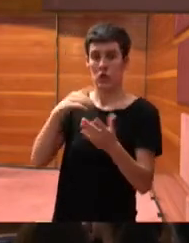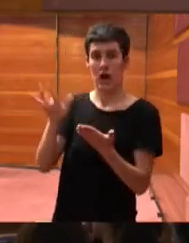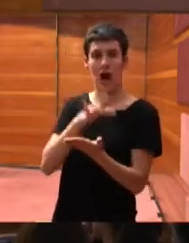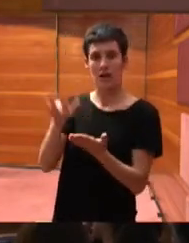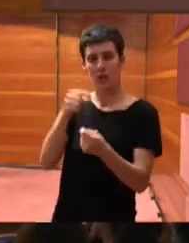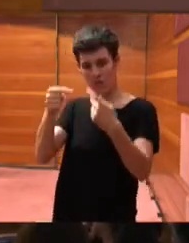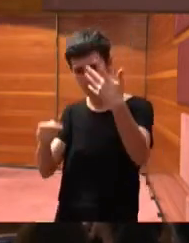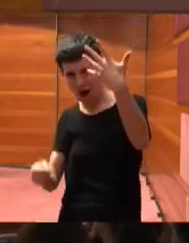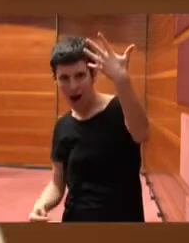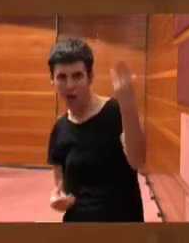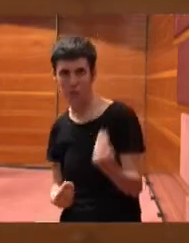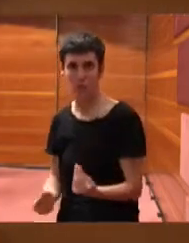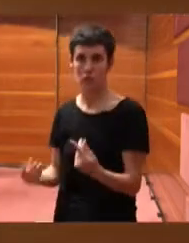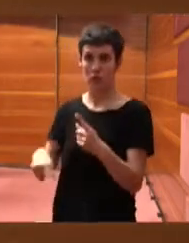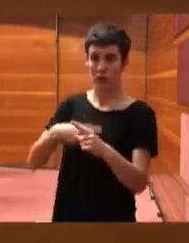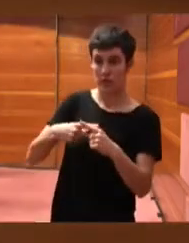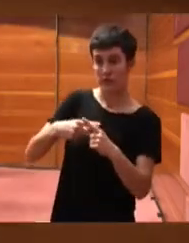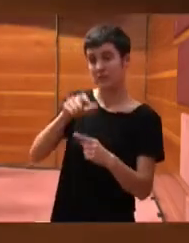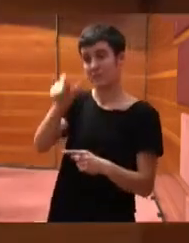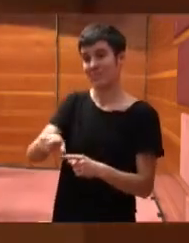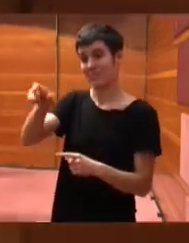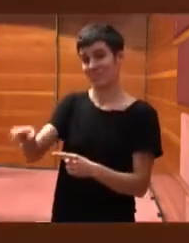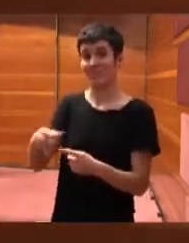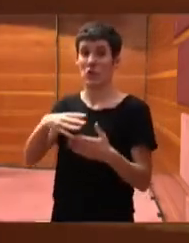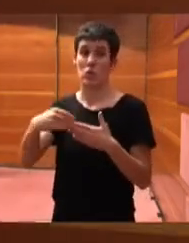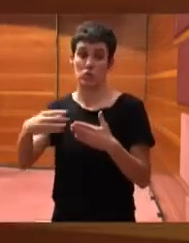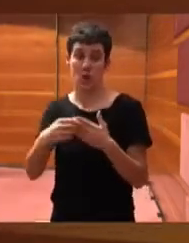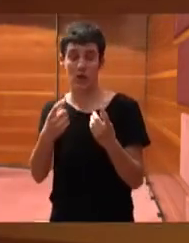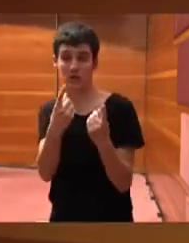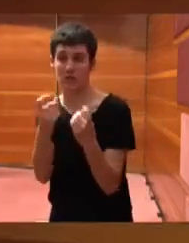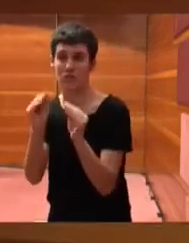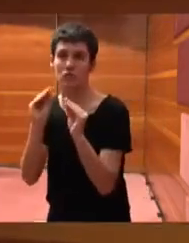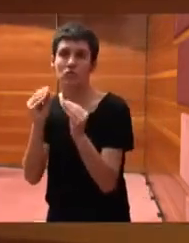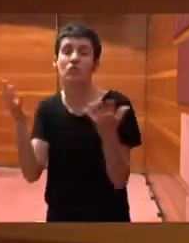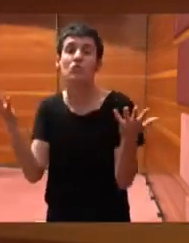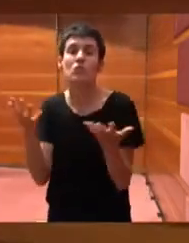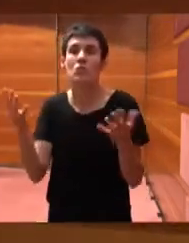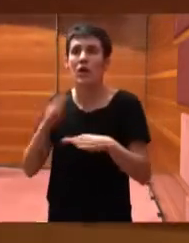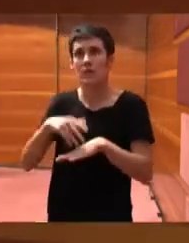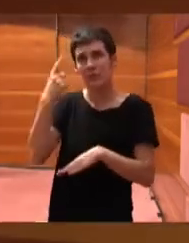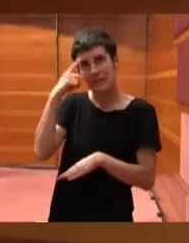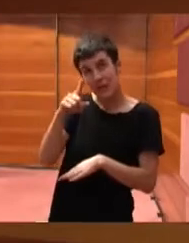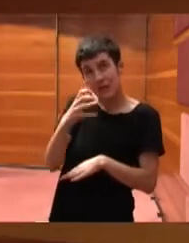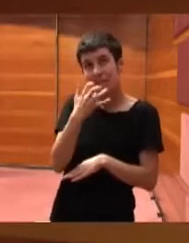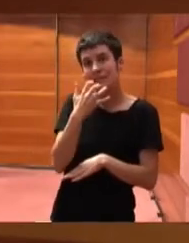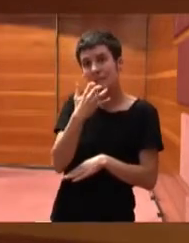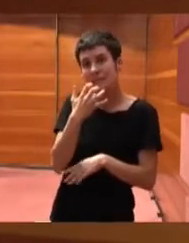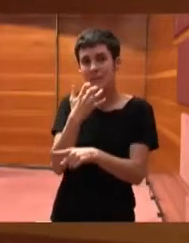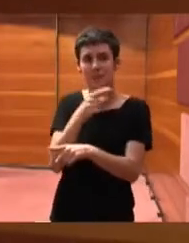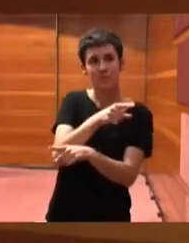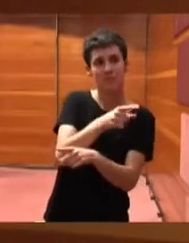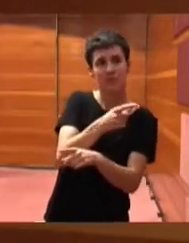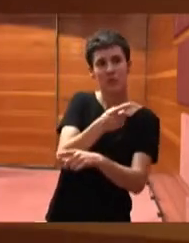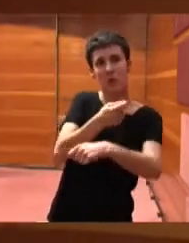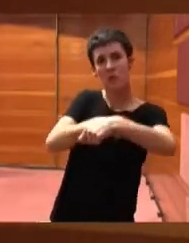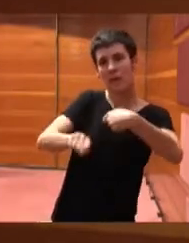luego tenía que conocer muy bien las necesidades de los compradores para ver si bueno, pues comprarían, estarían